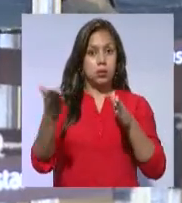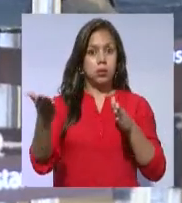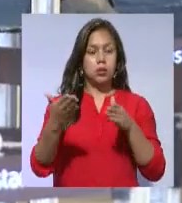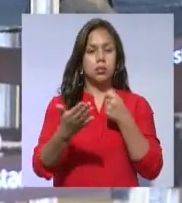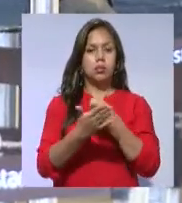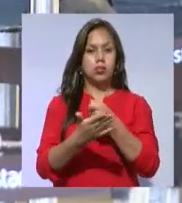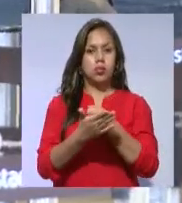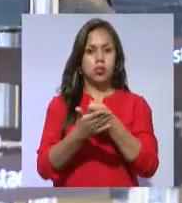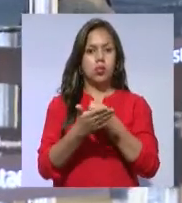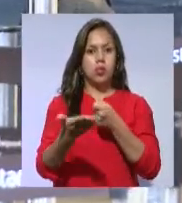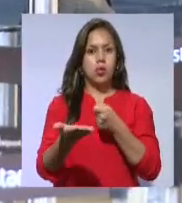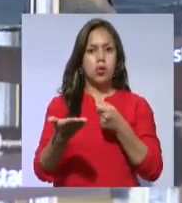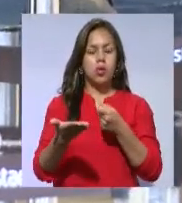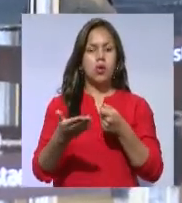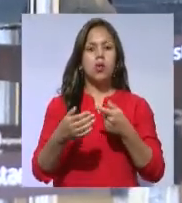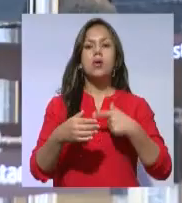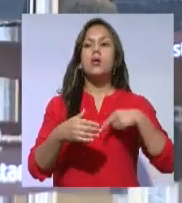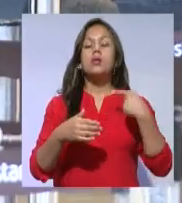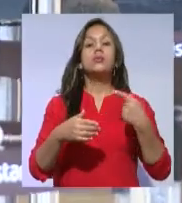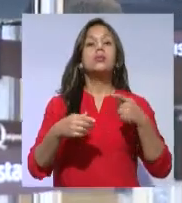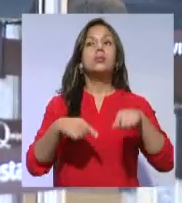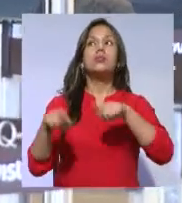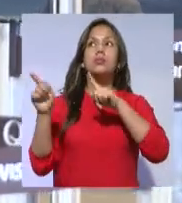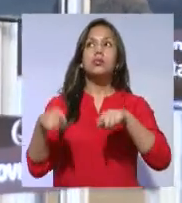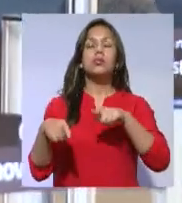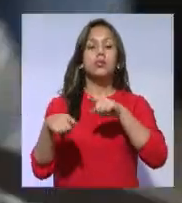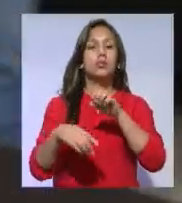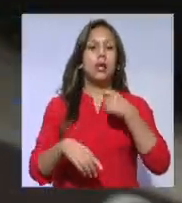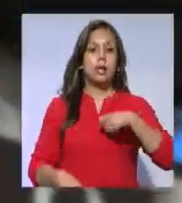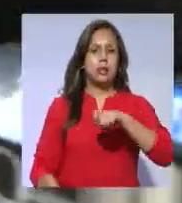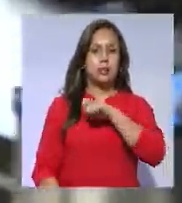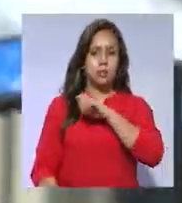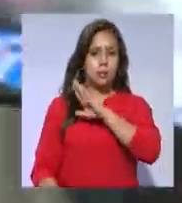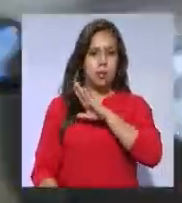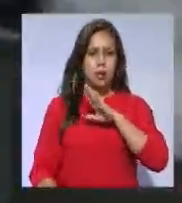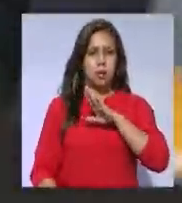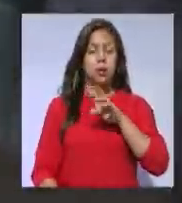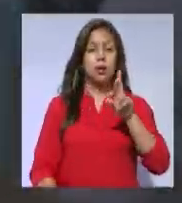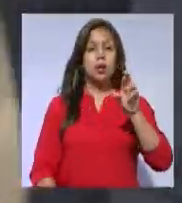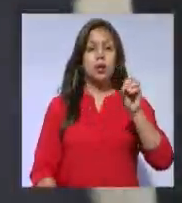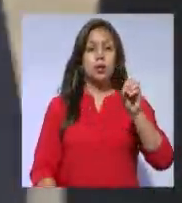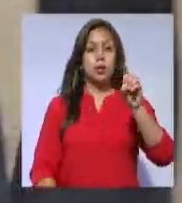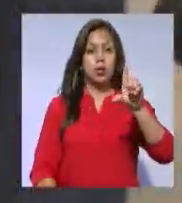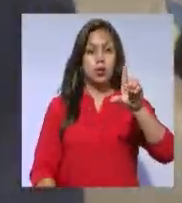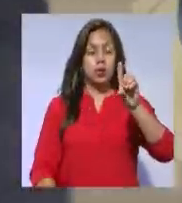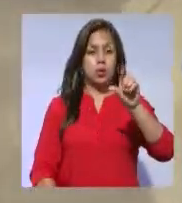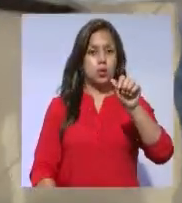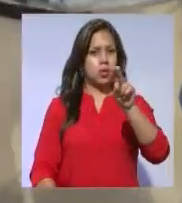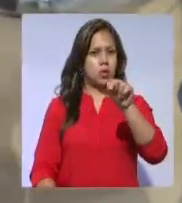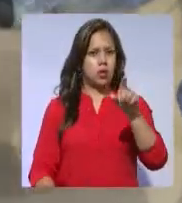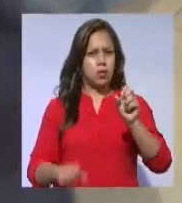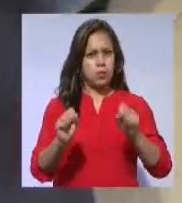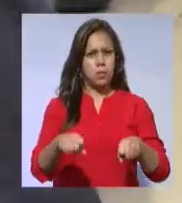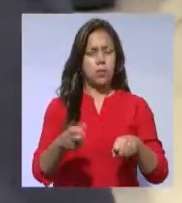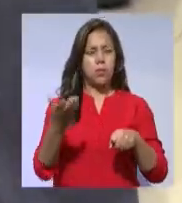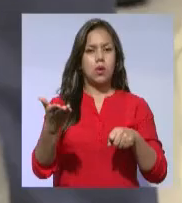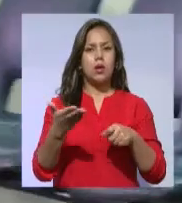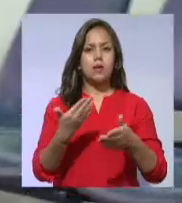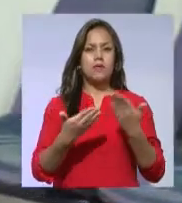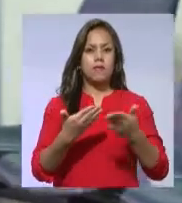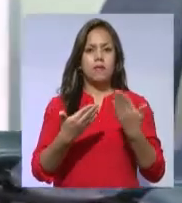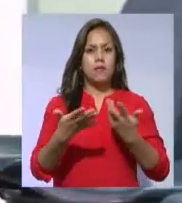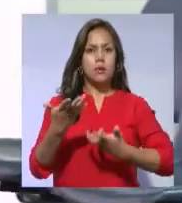compra de carteras de crédito de los migrantes residentes en españa según roldán esta propuesta busca facilitar la reestructuración